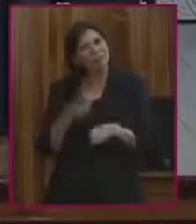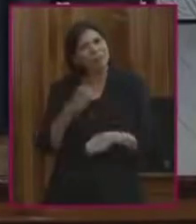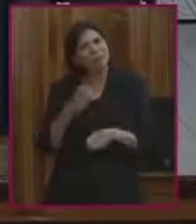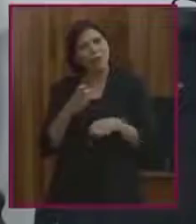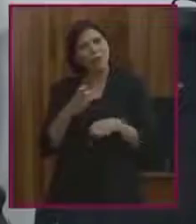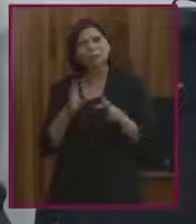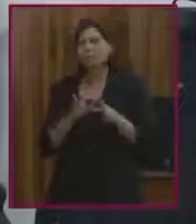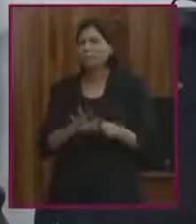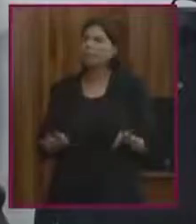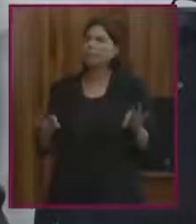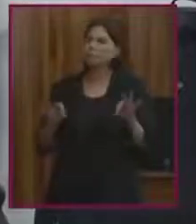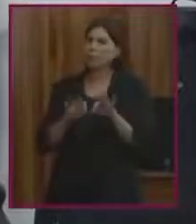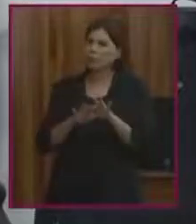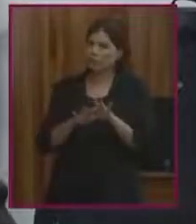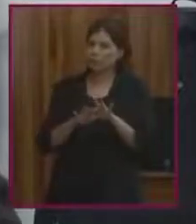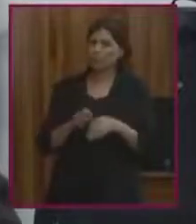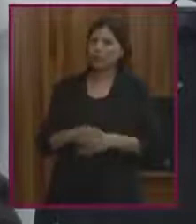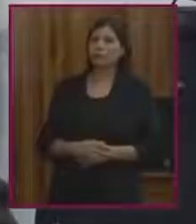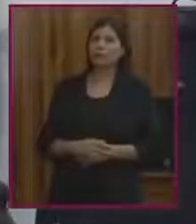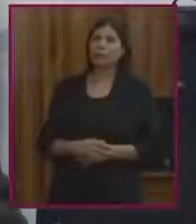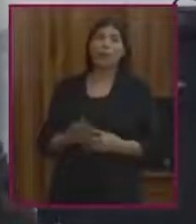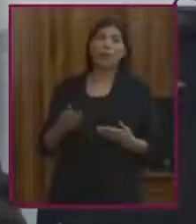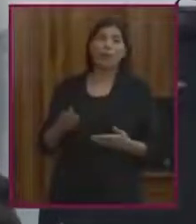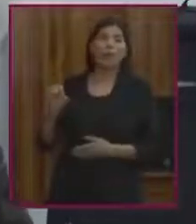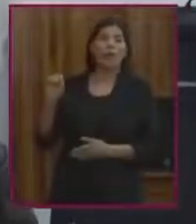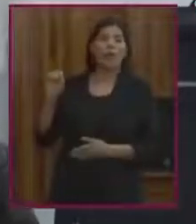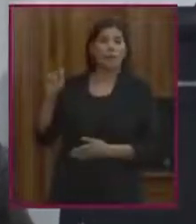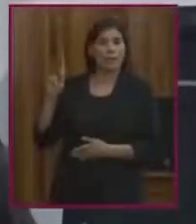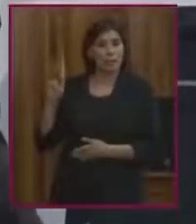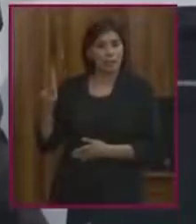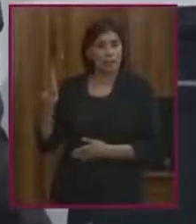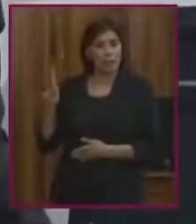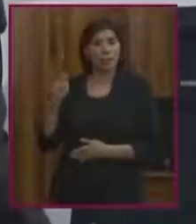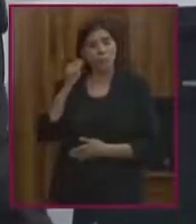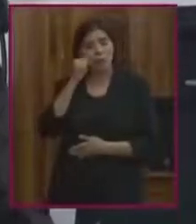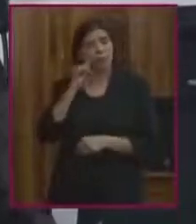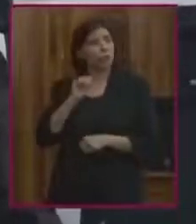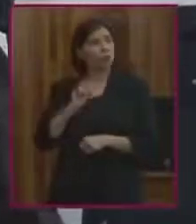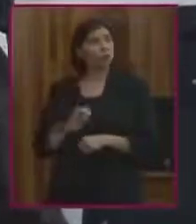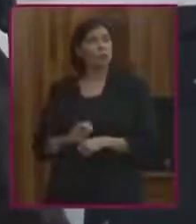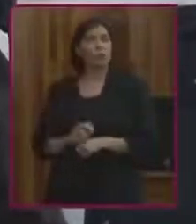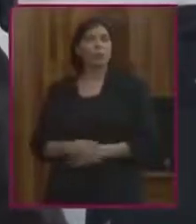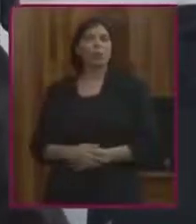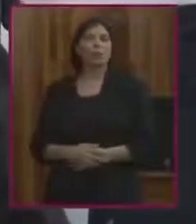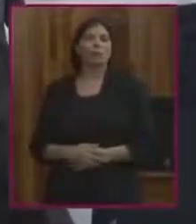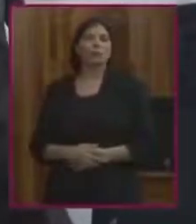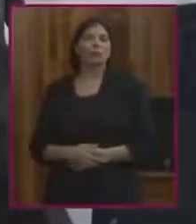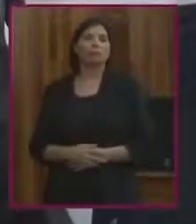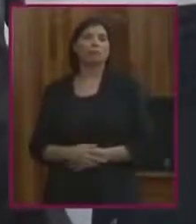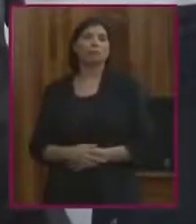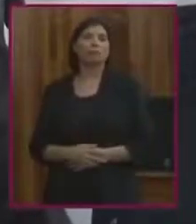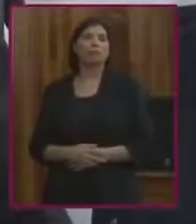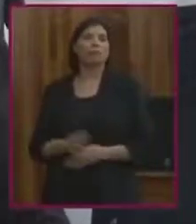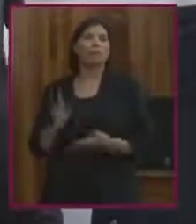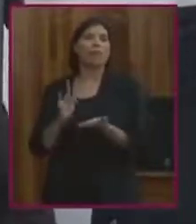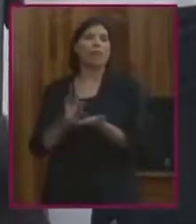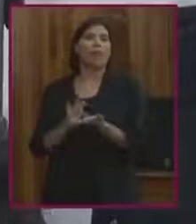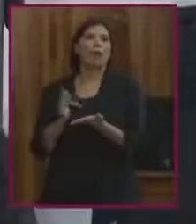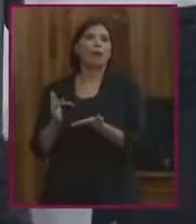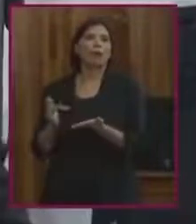de ejercicios, y de parte de la Secretaría de Educación Pública, la Subsecretaría, la Dirección General del Desarrollo Curricular, estamos a órdenes. Muchísimas